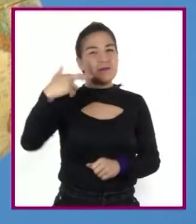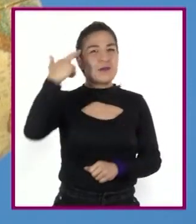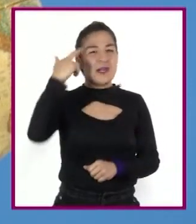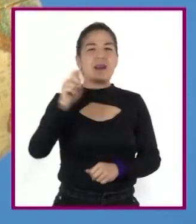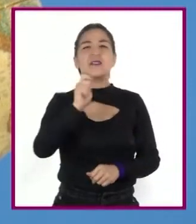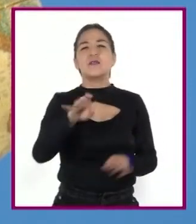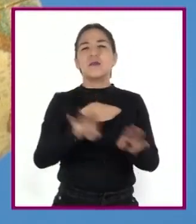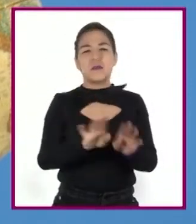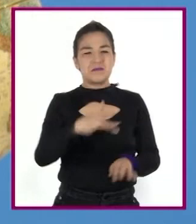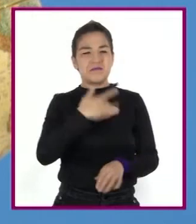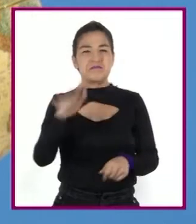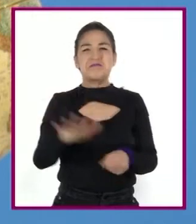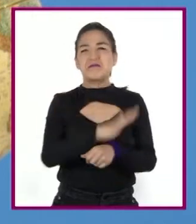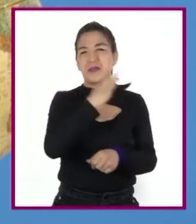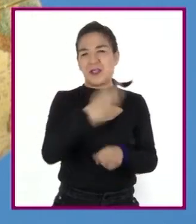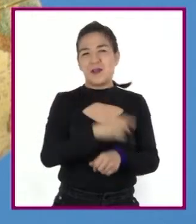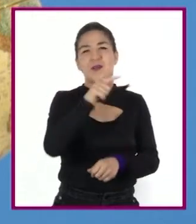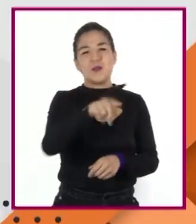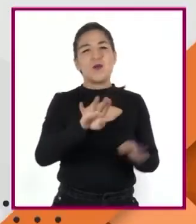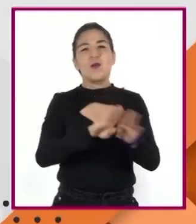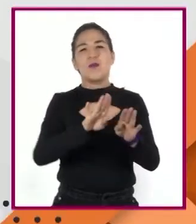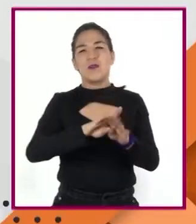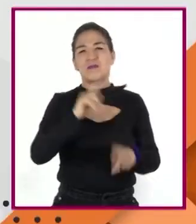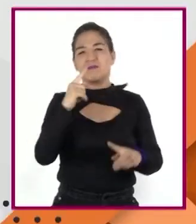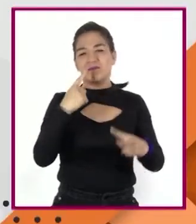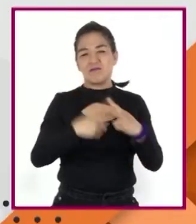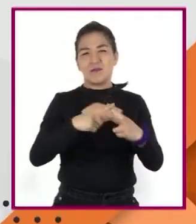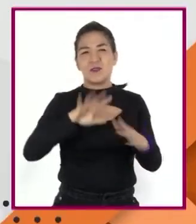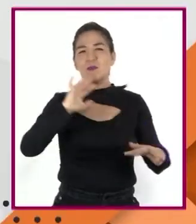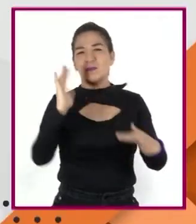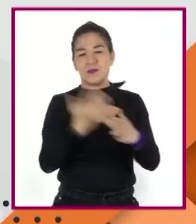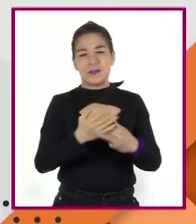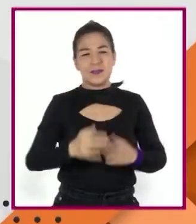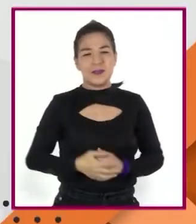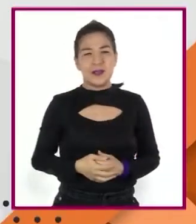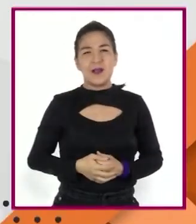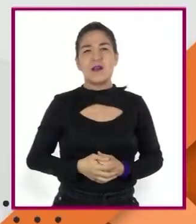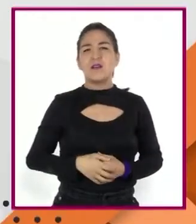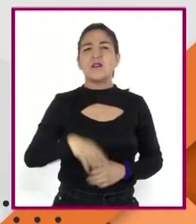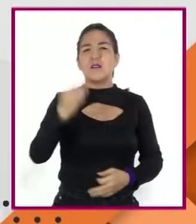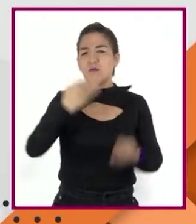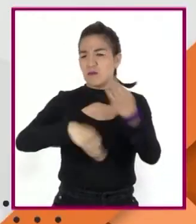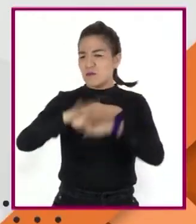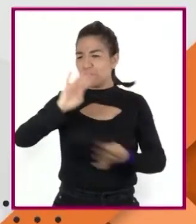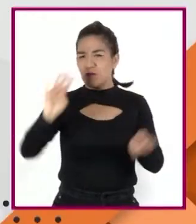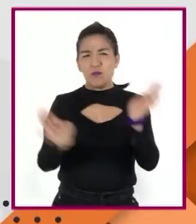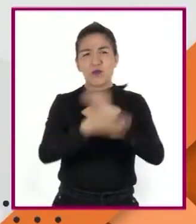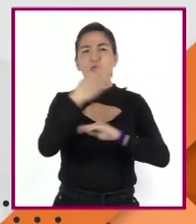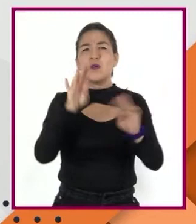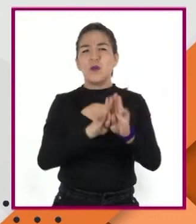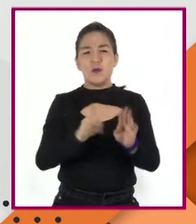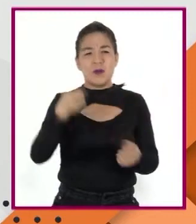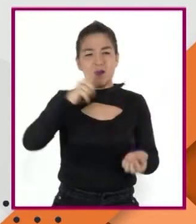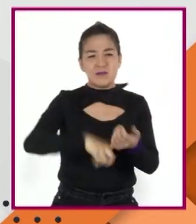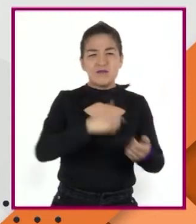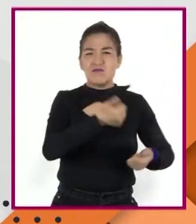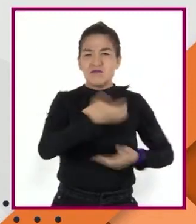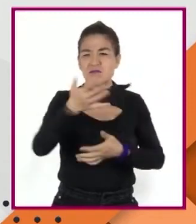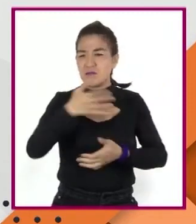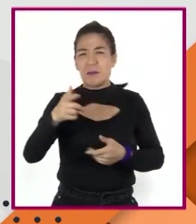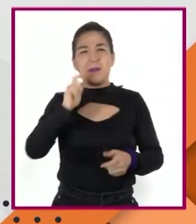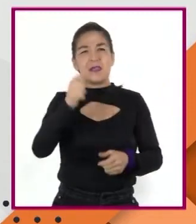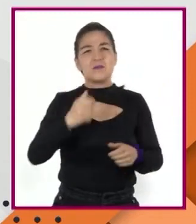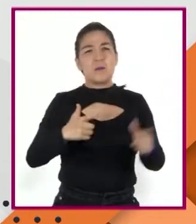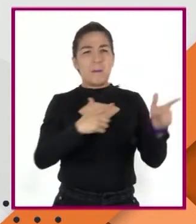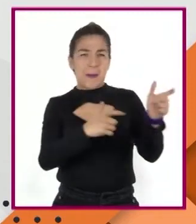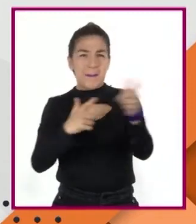menos estable la división del mundo. Todo el mundo exportaba armas. Este comercio con